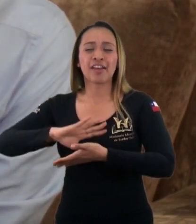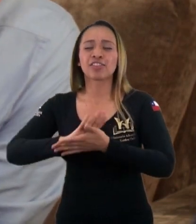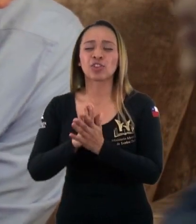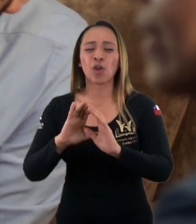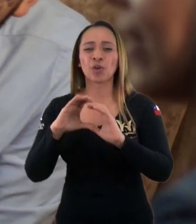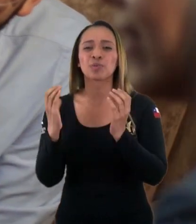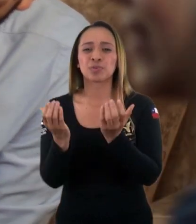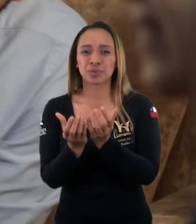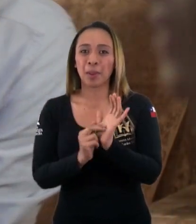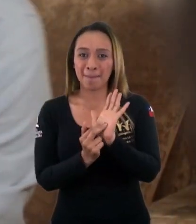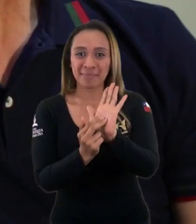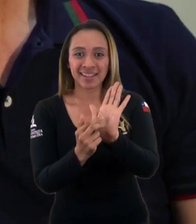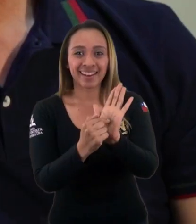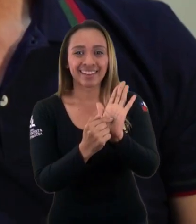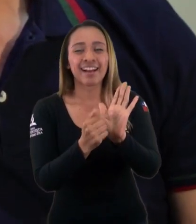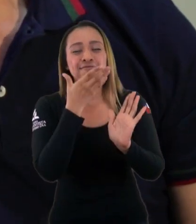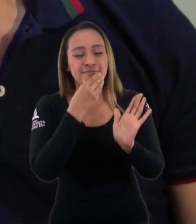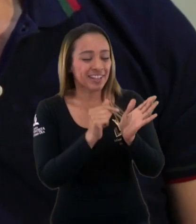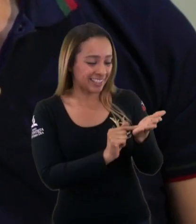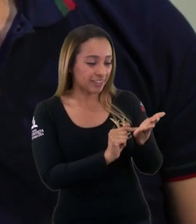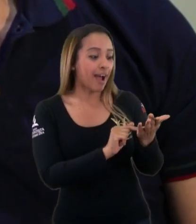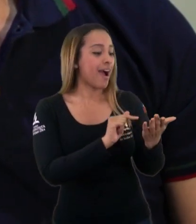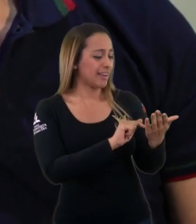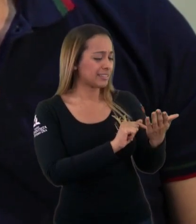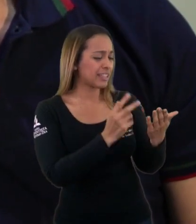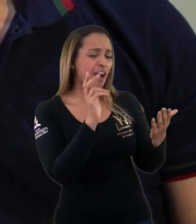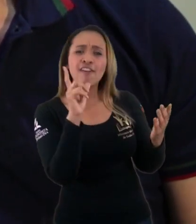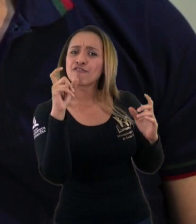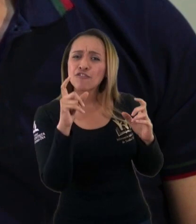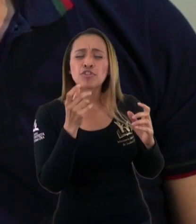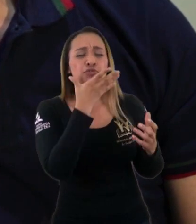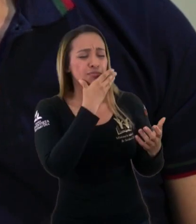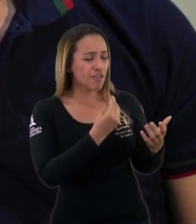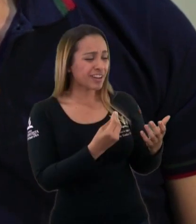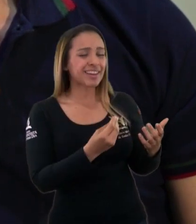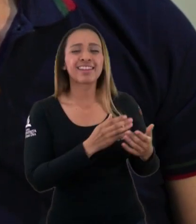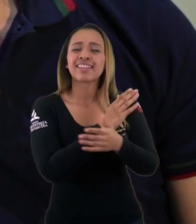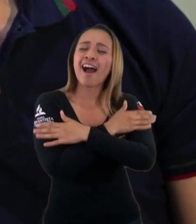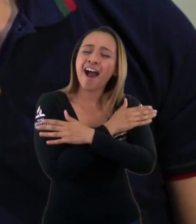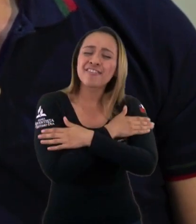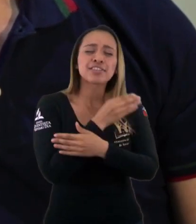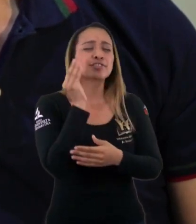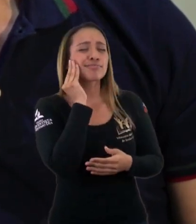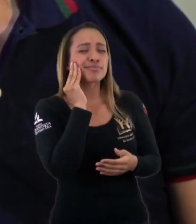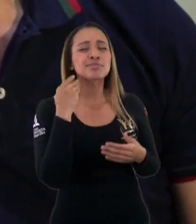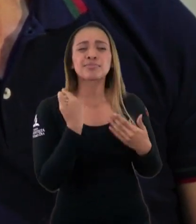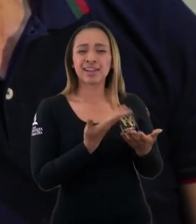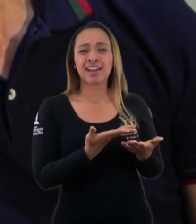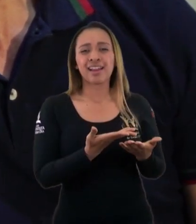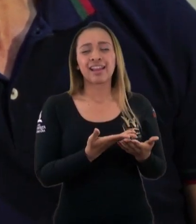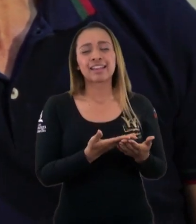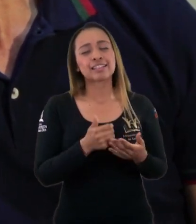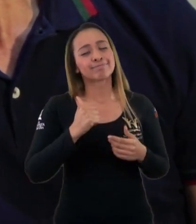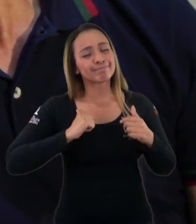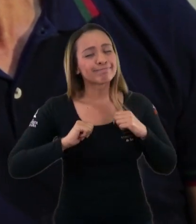comunidad reunida allá. Miren eso, qué genial. Qué foto más bonita. Mándale un abrazo nuestro para ella. Qué pena